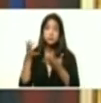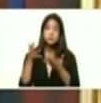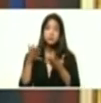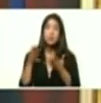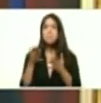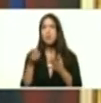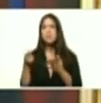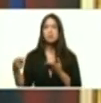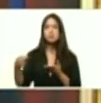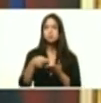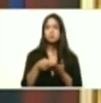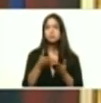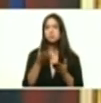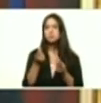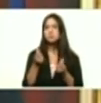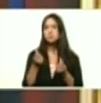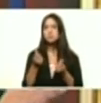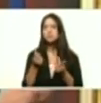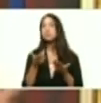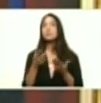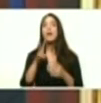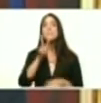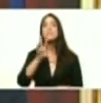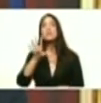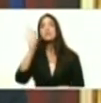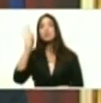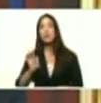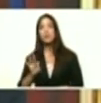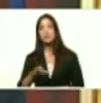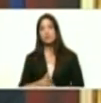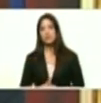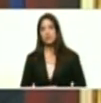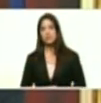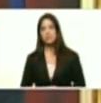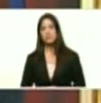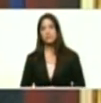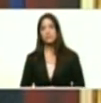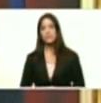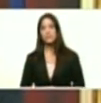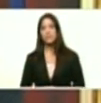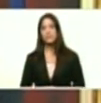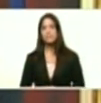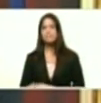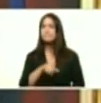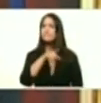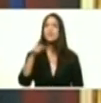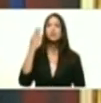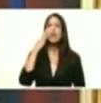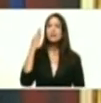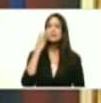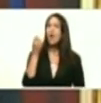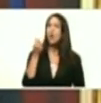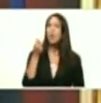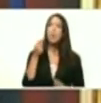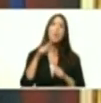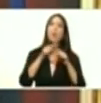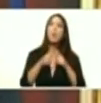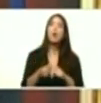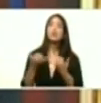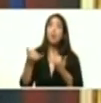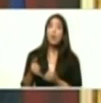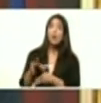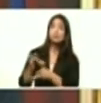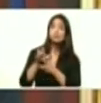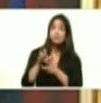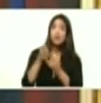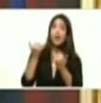cerca de un 25%. Ustedes saben cuánto aportan los tributos